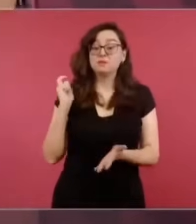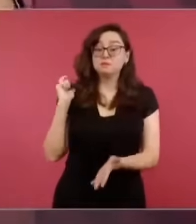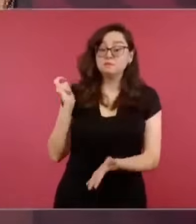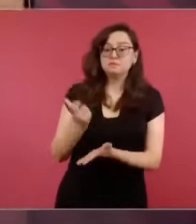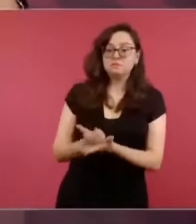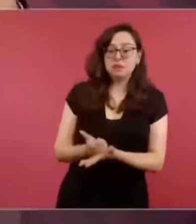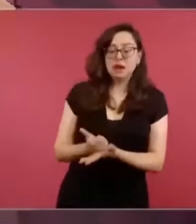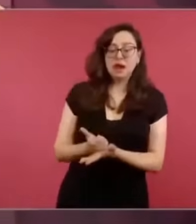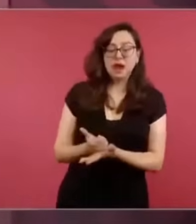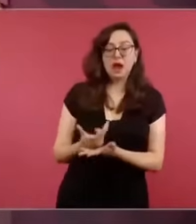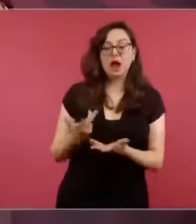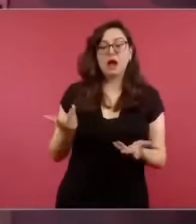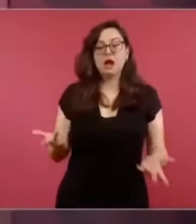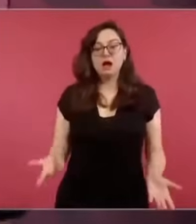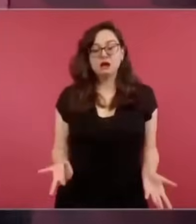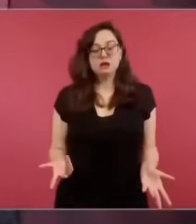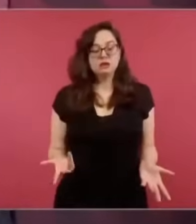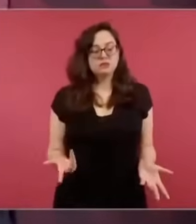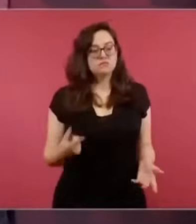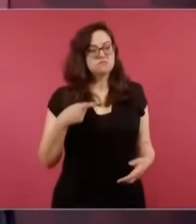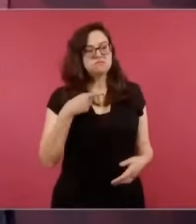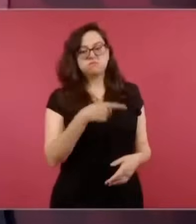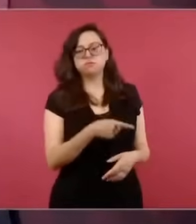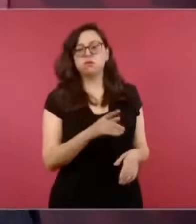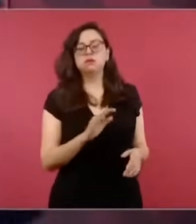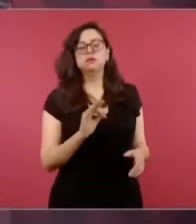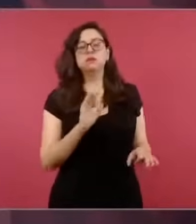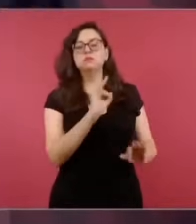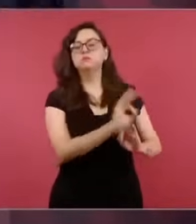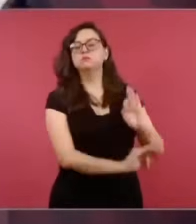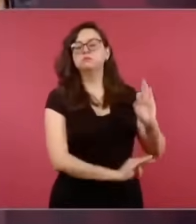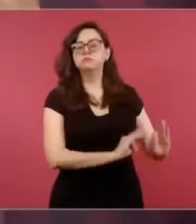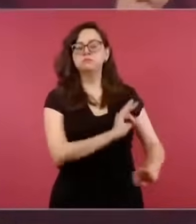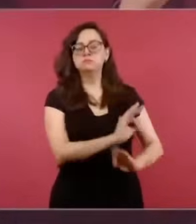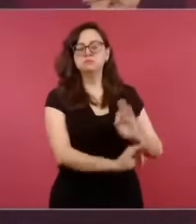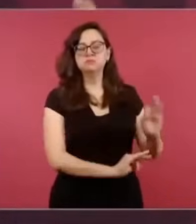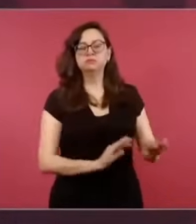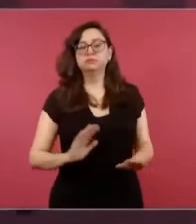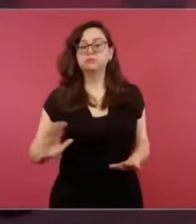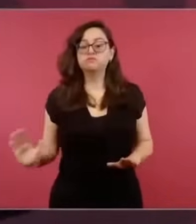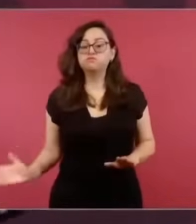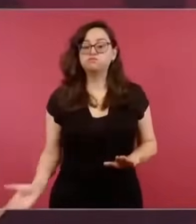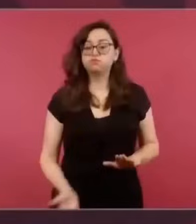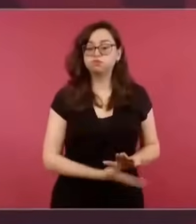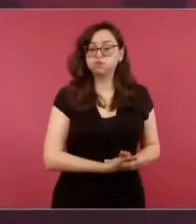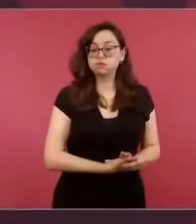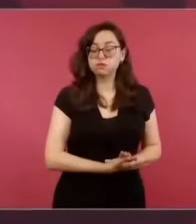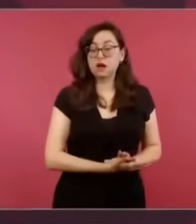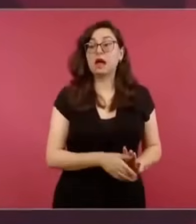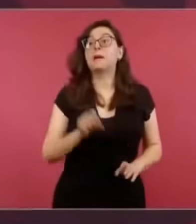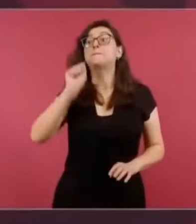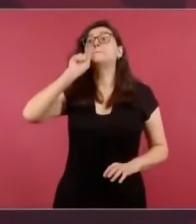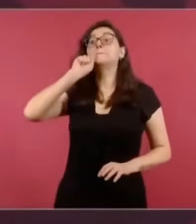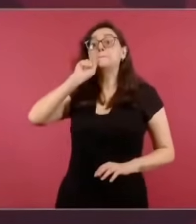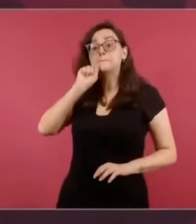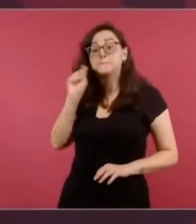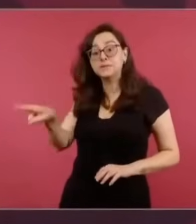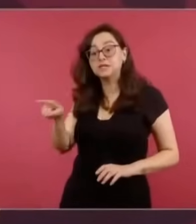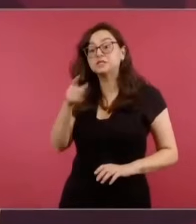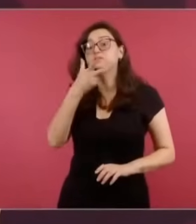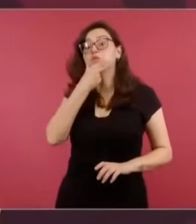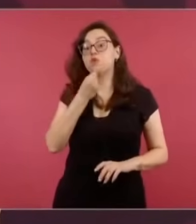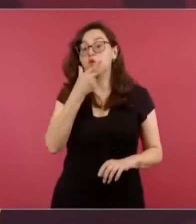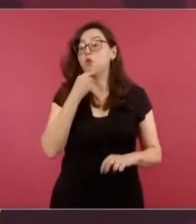estaba otorgando amparos para que no se distribuyeran los libros